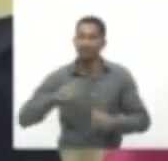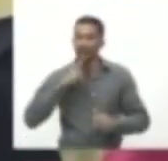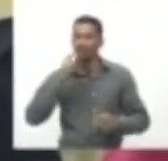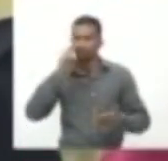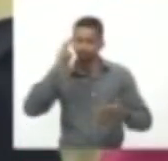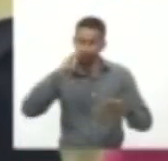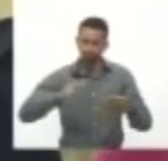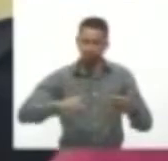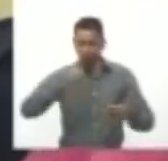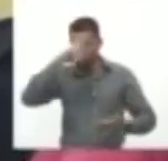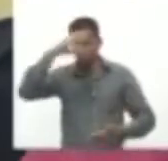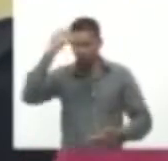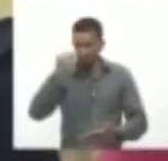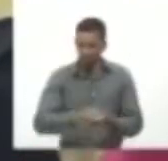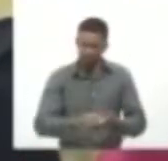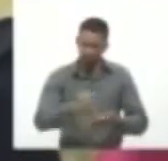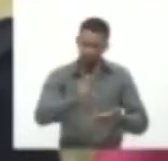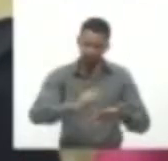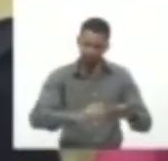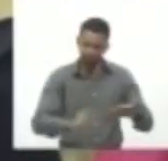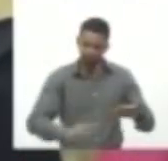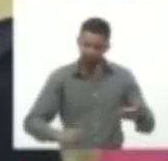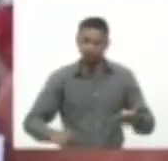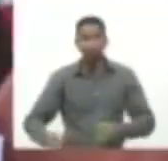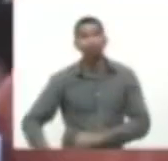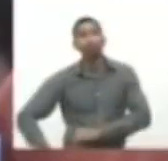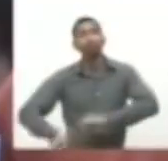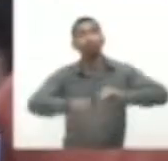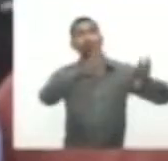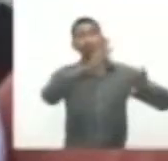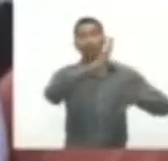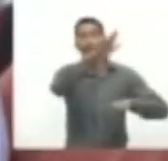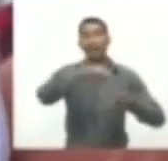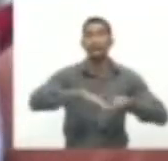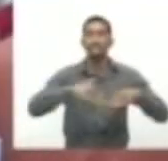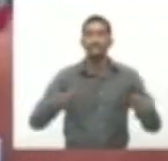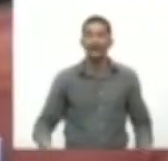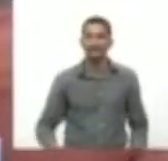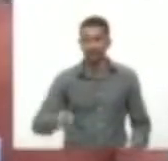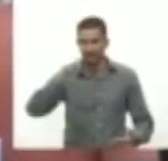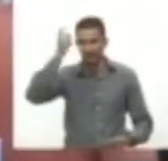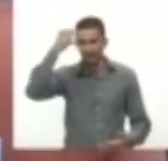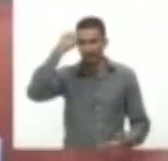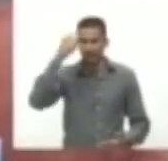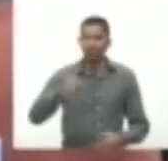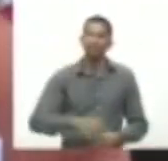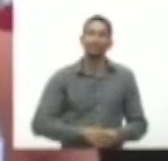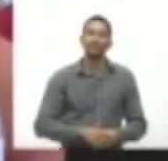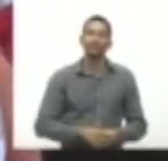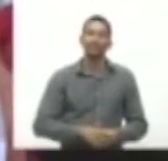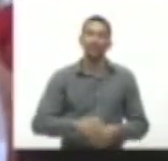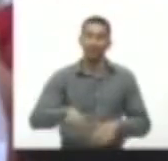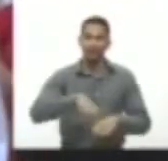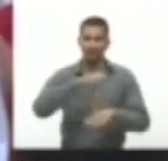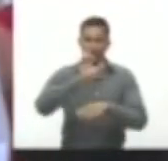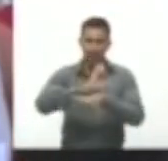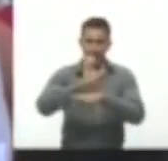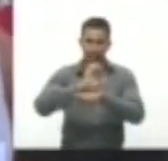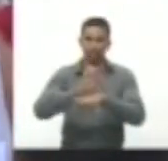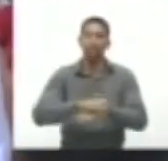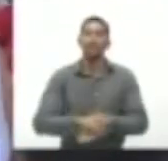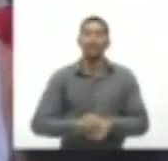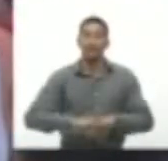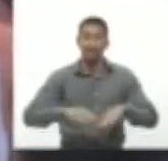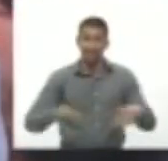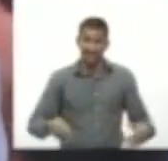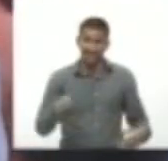sus opiniones y después eso llegará a la mesa en Quito. Lo que buscamos es que en esa mesa asistan los procesos